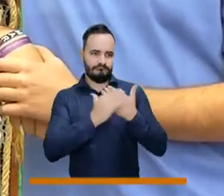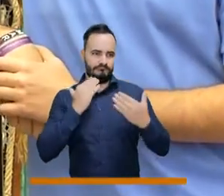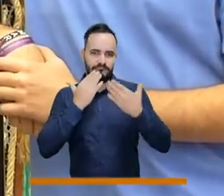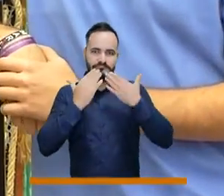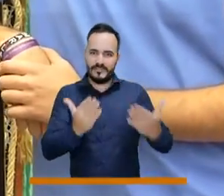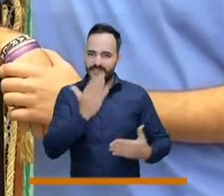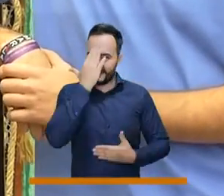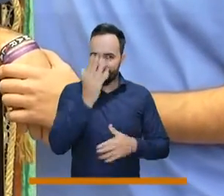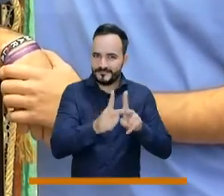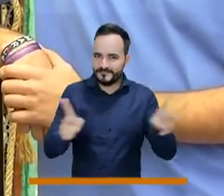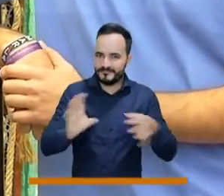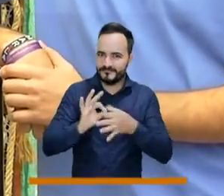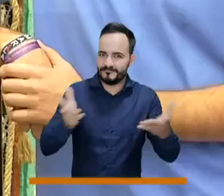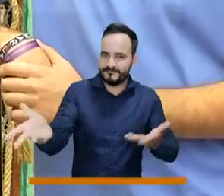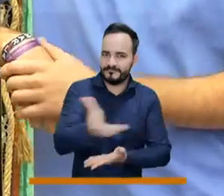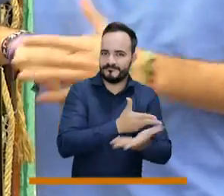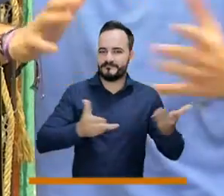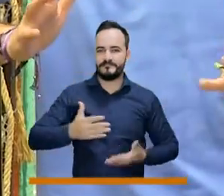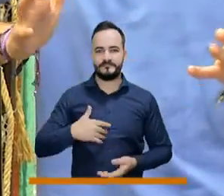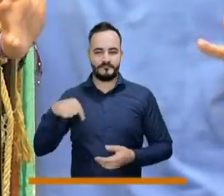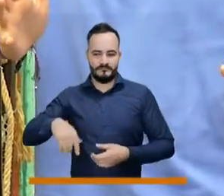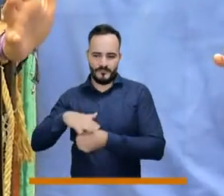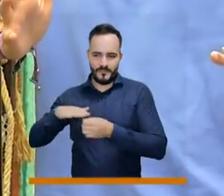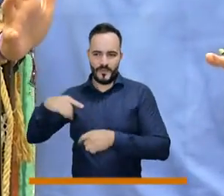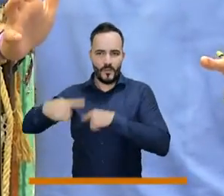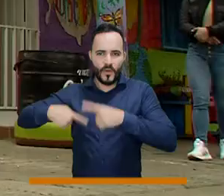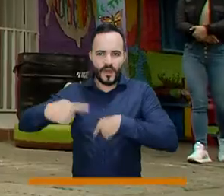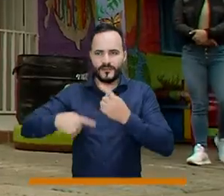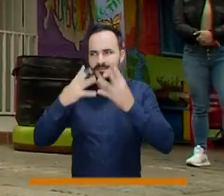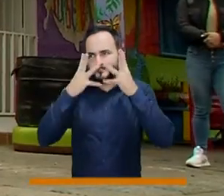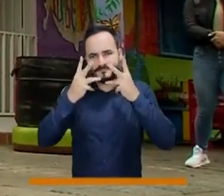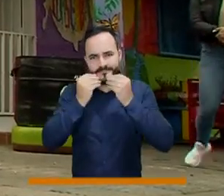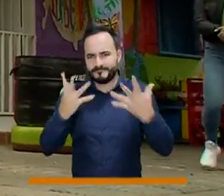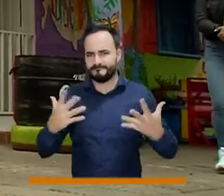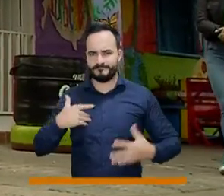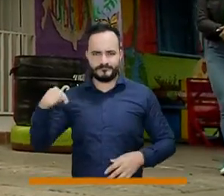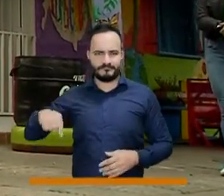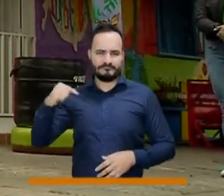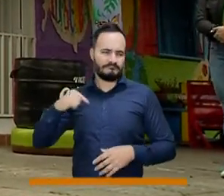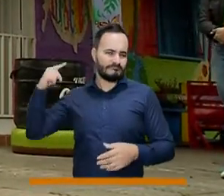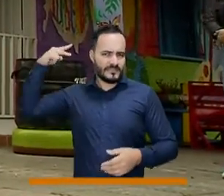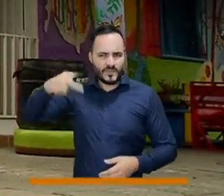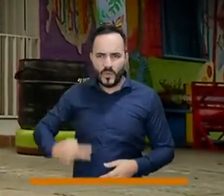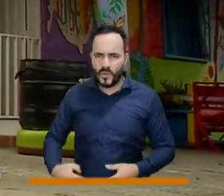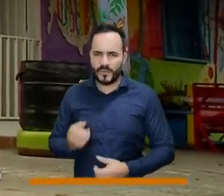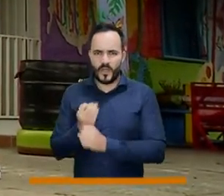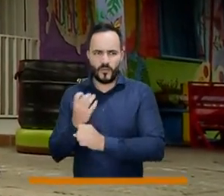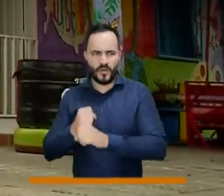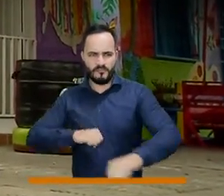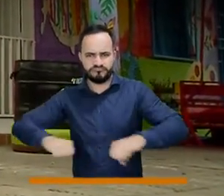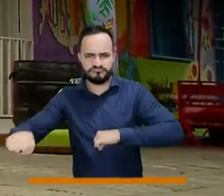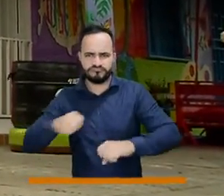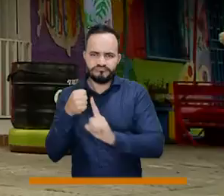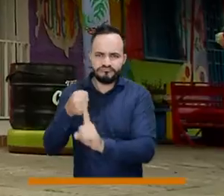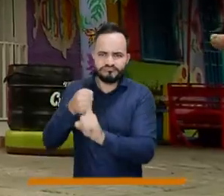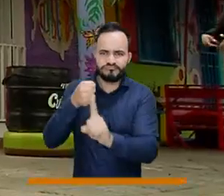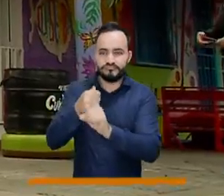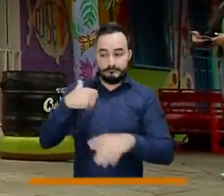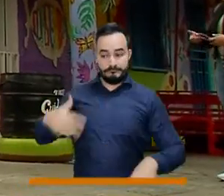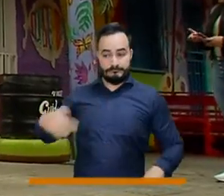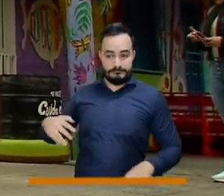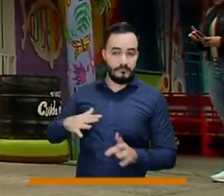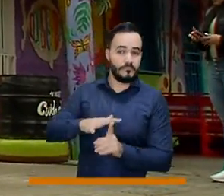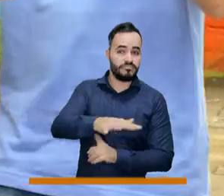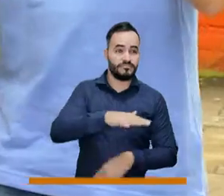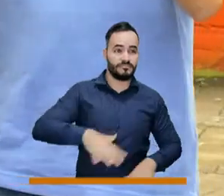muchas gracias por la invitación aquí al programa De Frente. Muy contento en Moravia, que es uno de los barrios más extraordinarios de nuestra ciudad, que tiene una historia de trabajo comunitario,